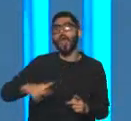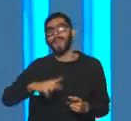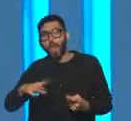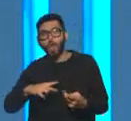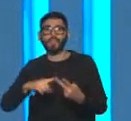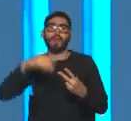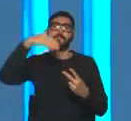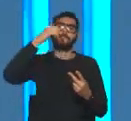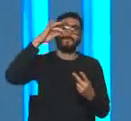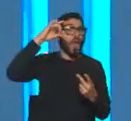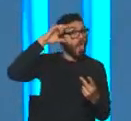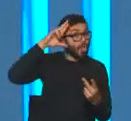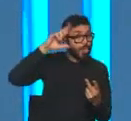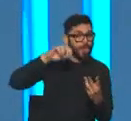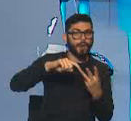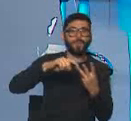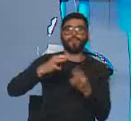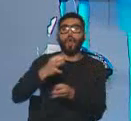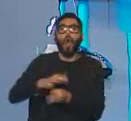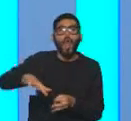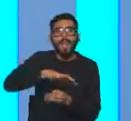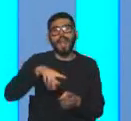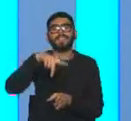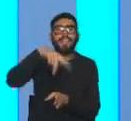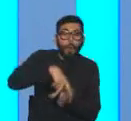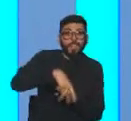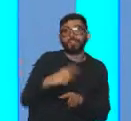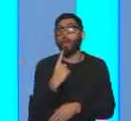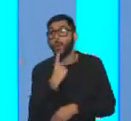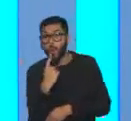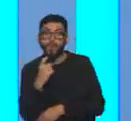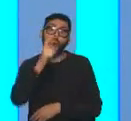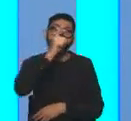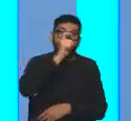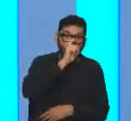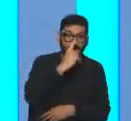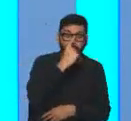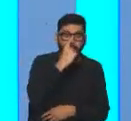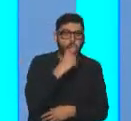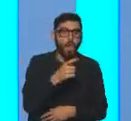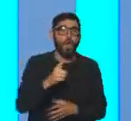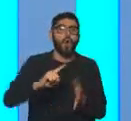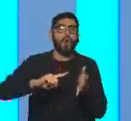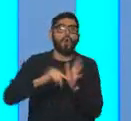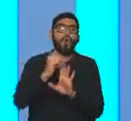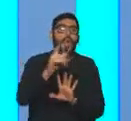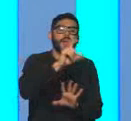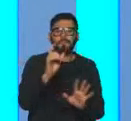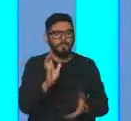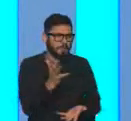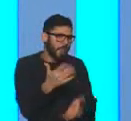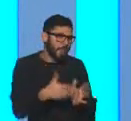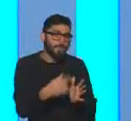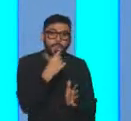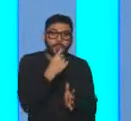Puerto Madero, partes de colegiales, partes de Caballito, si vivo, Núñez, Belgrano, es tan arbitrario. Digo, el Gran si Buenos Aires. Vivo... Si yo vivo